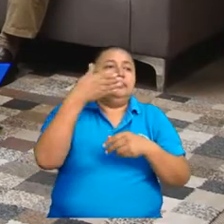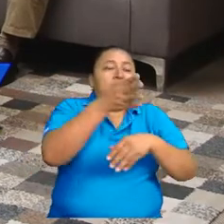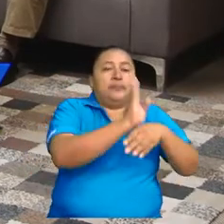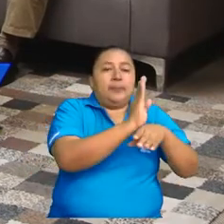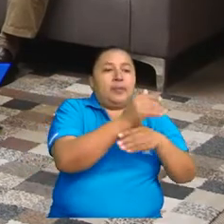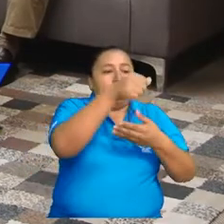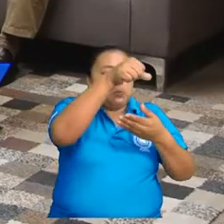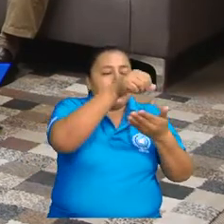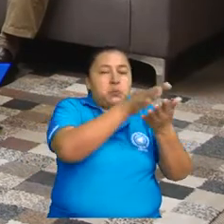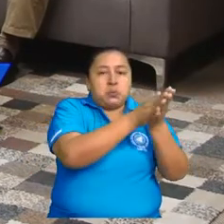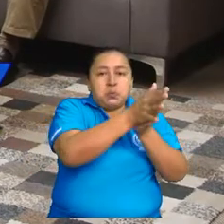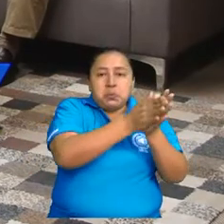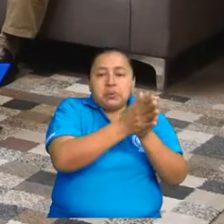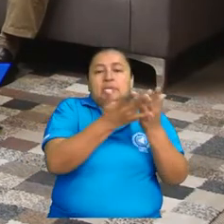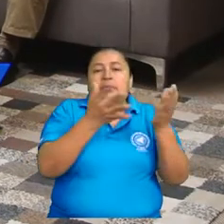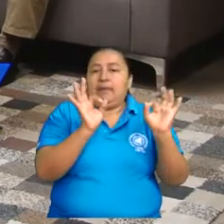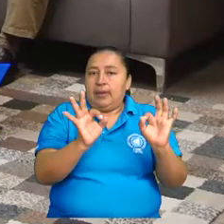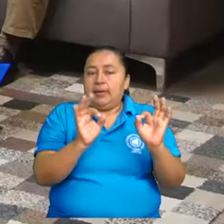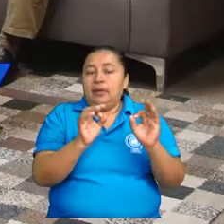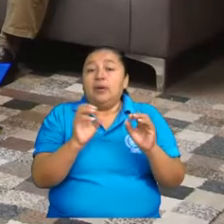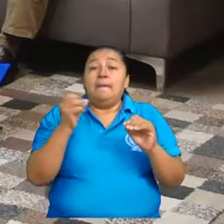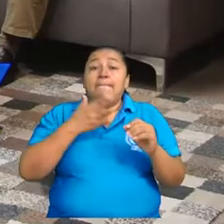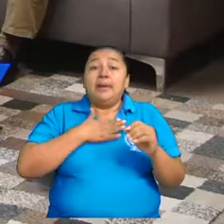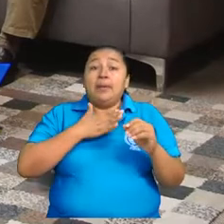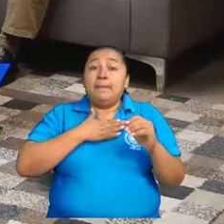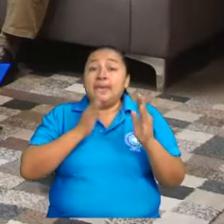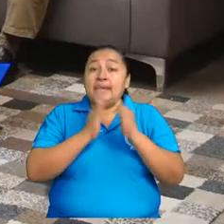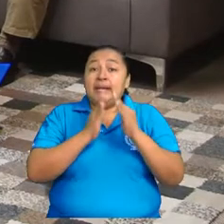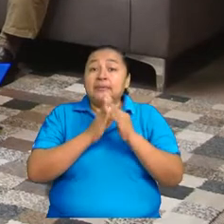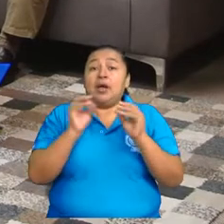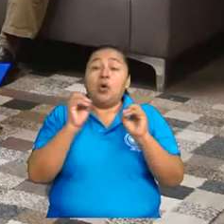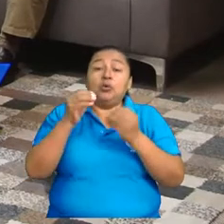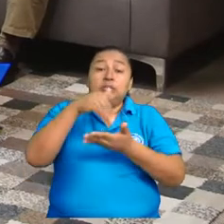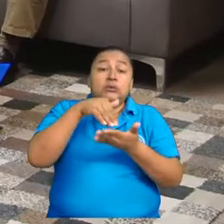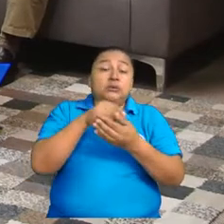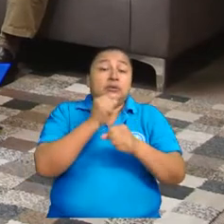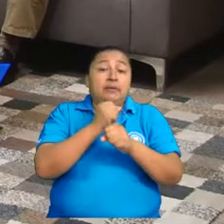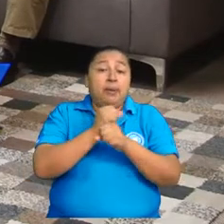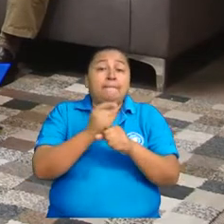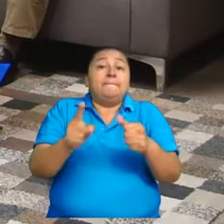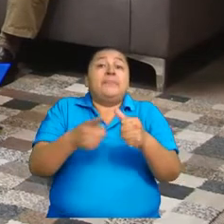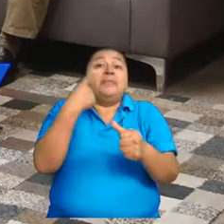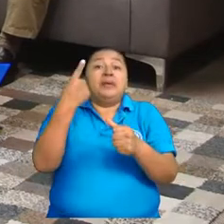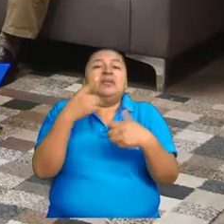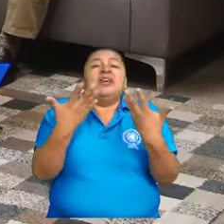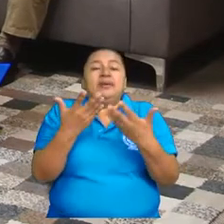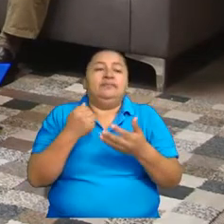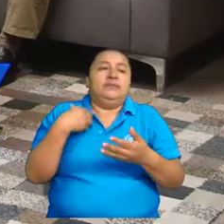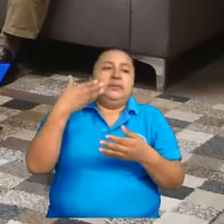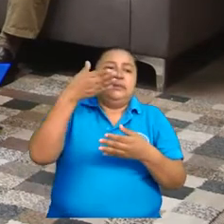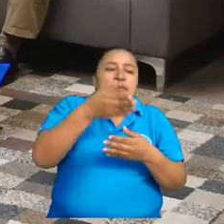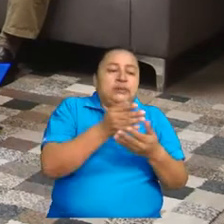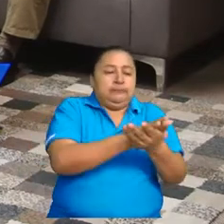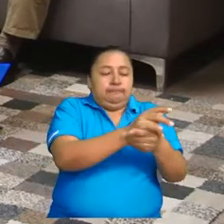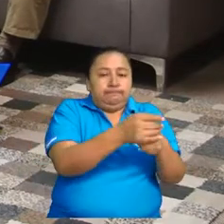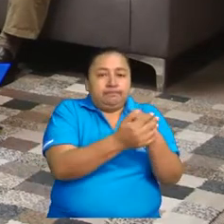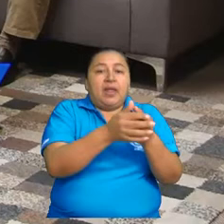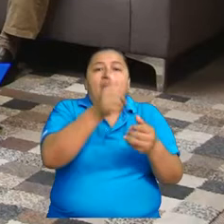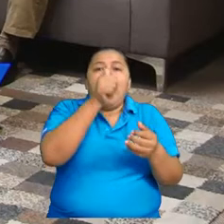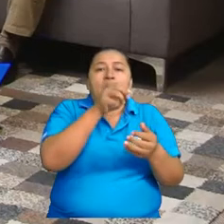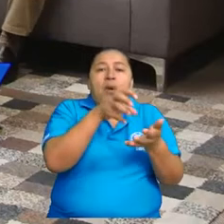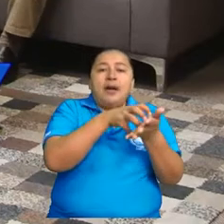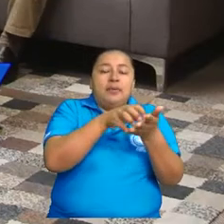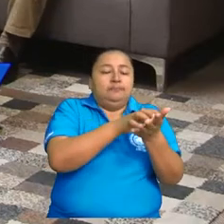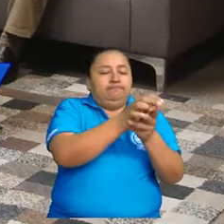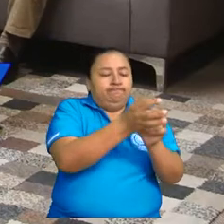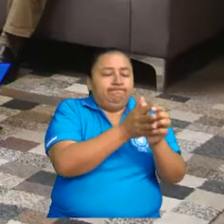llego a cualquier otro lado, ¿verdad? Llego a mi casa o a mi centro de trabajo, ¿qué tengo que hacer lo primero? Es lavarme las manos con agua y